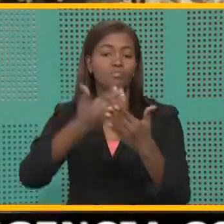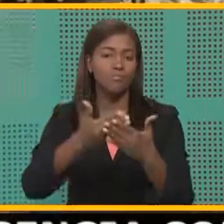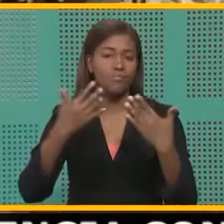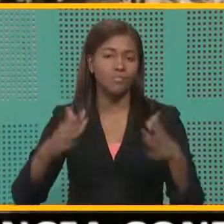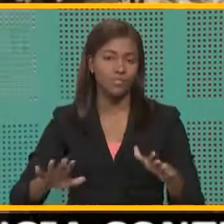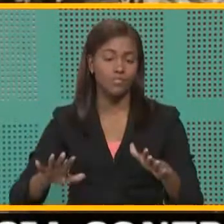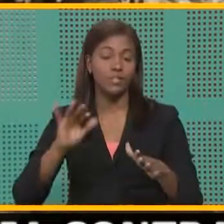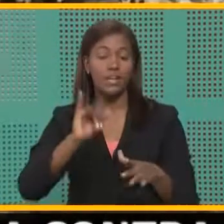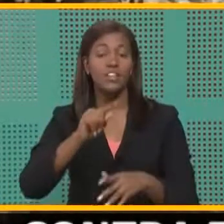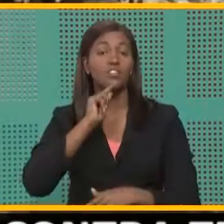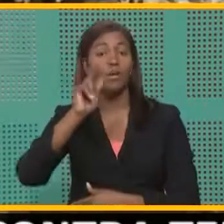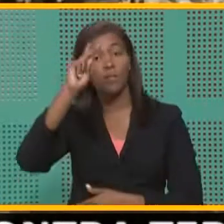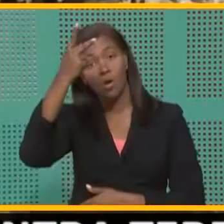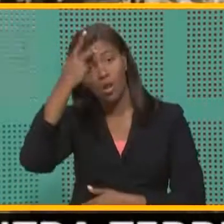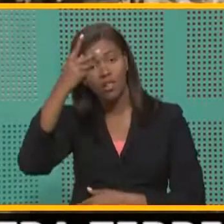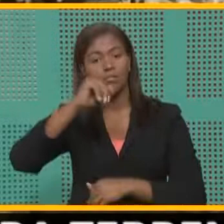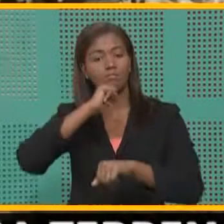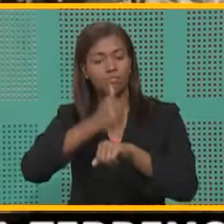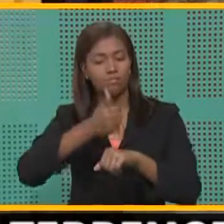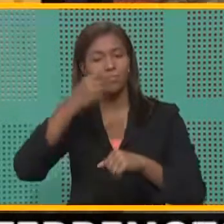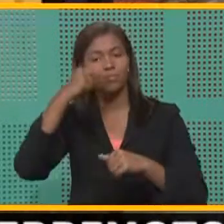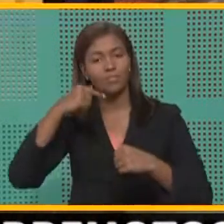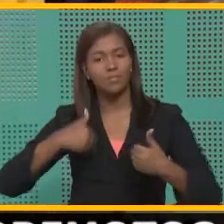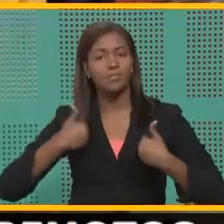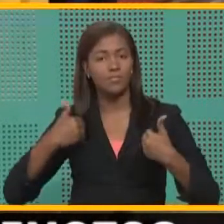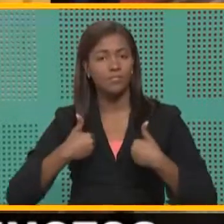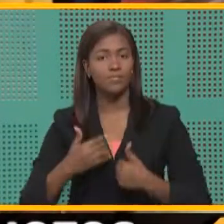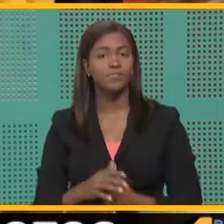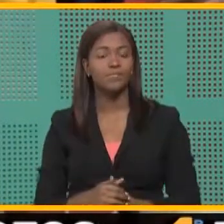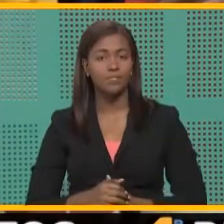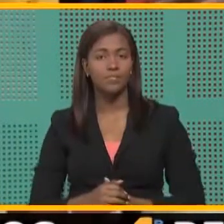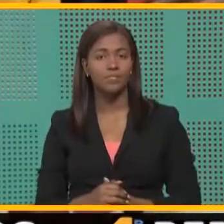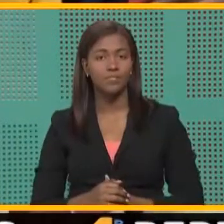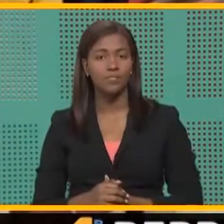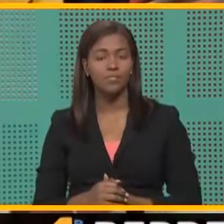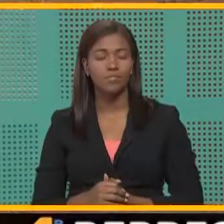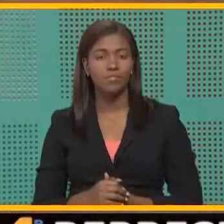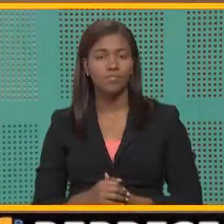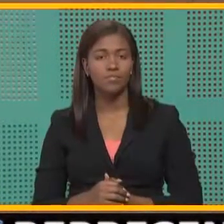Eso es política pública de juventud.